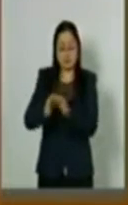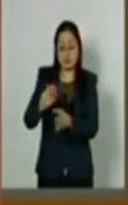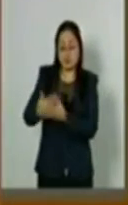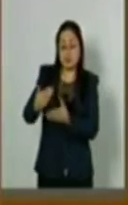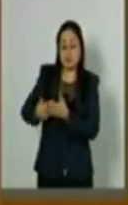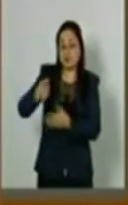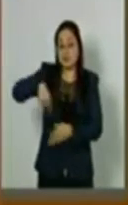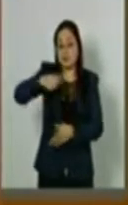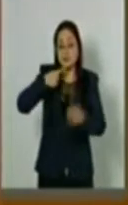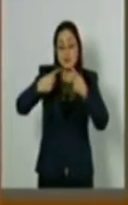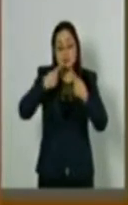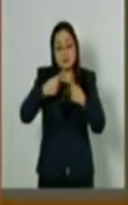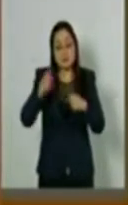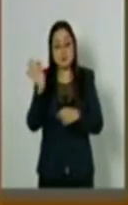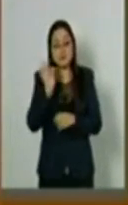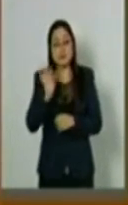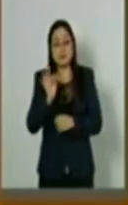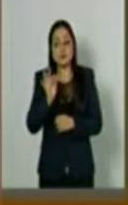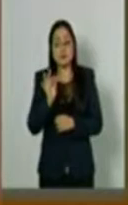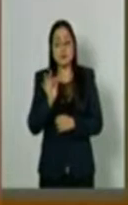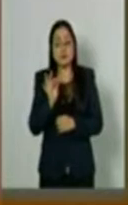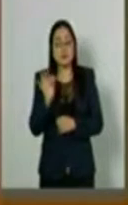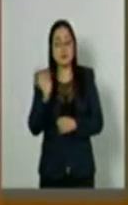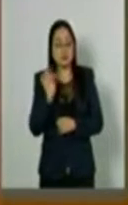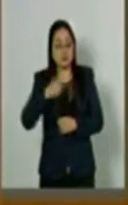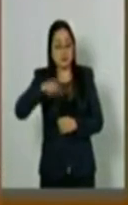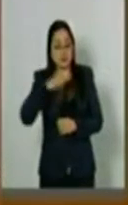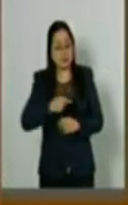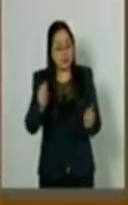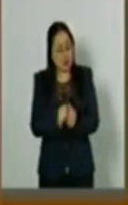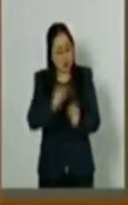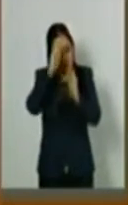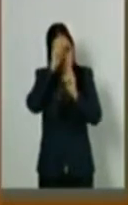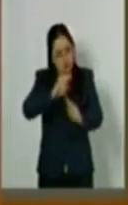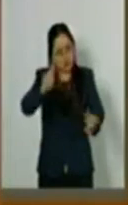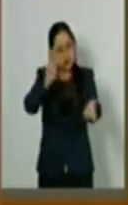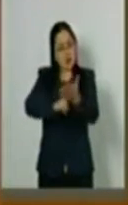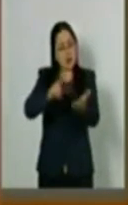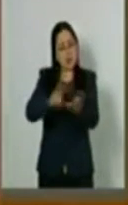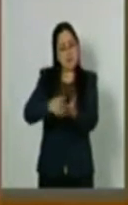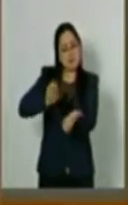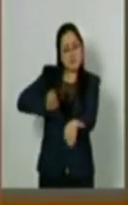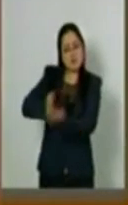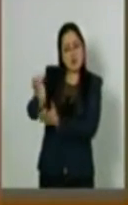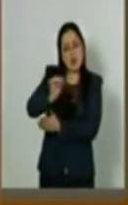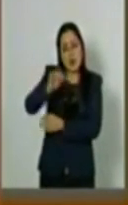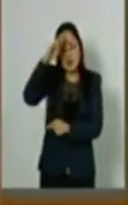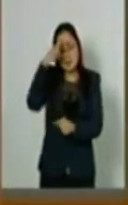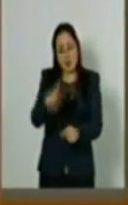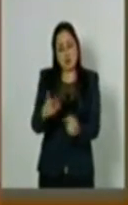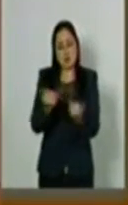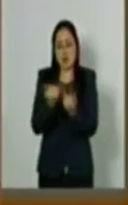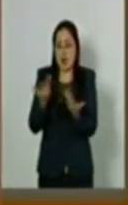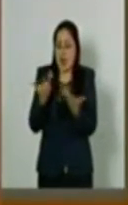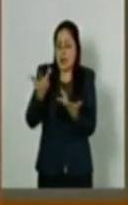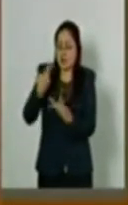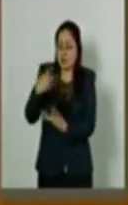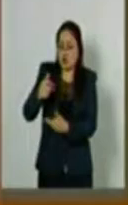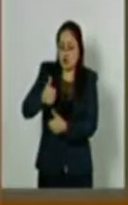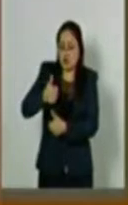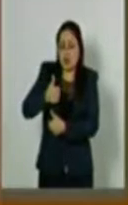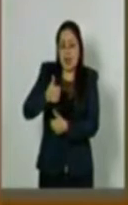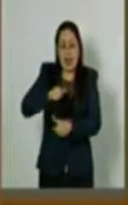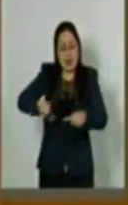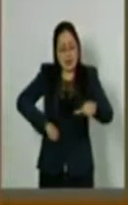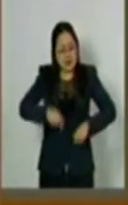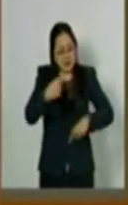discute a quien con su tradición de honor, valor y lealtad realizan todas sus actividades por el